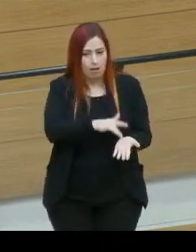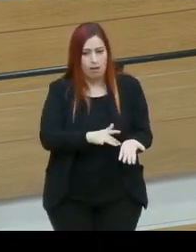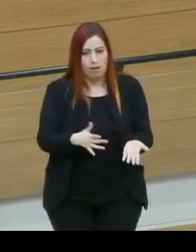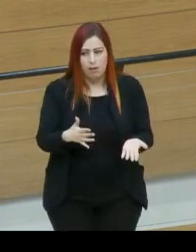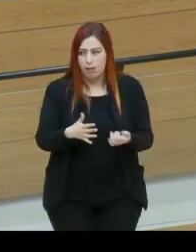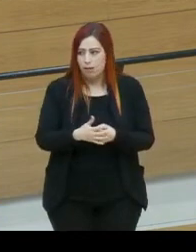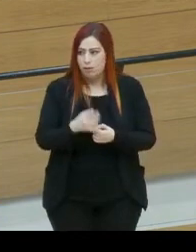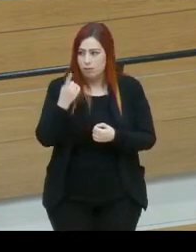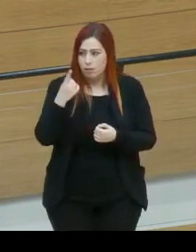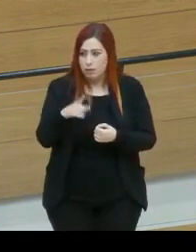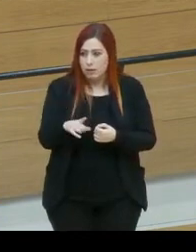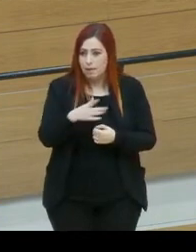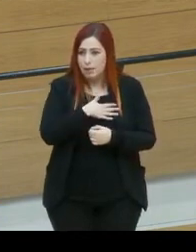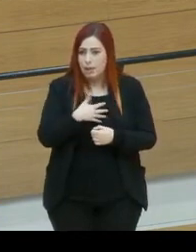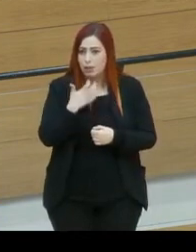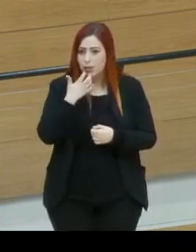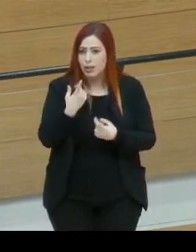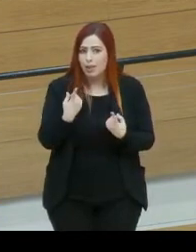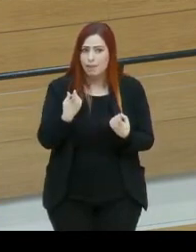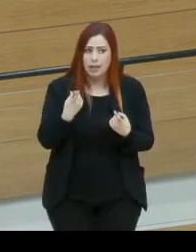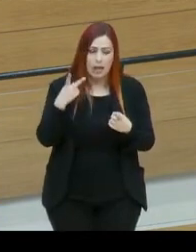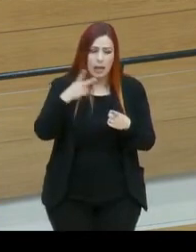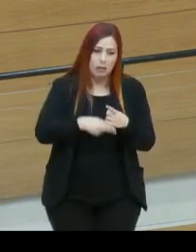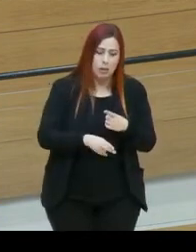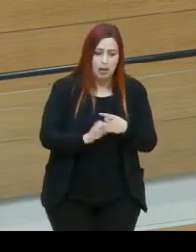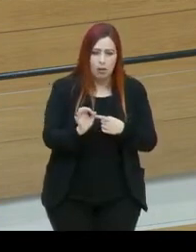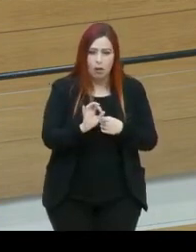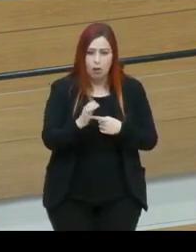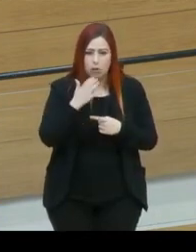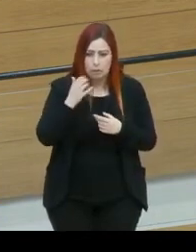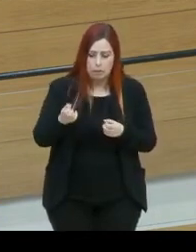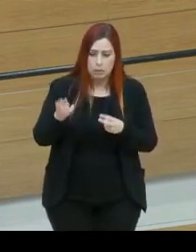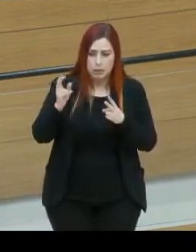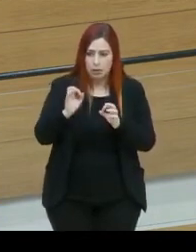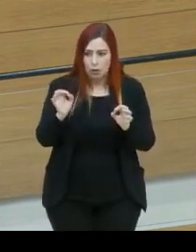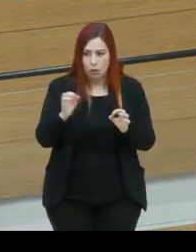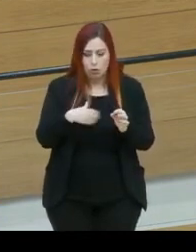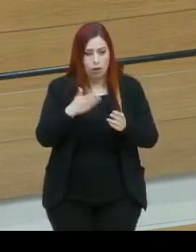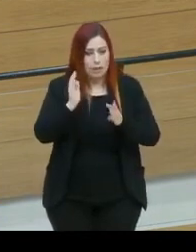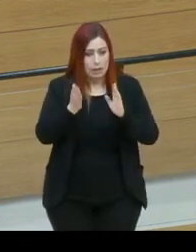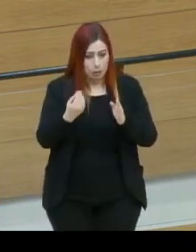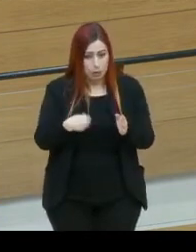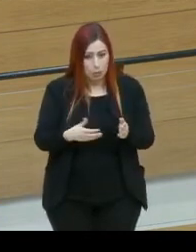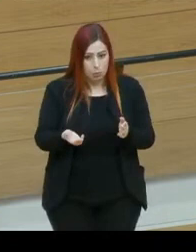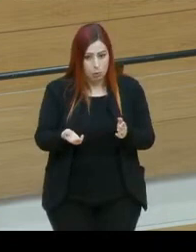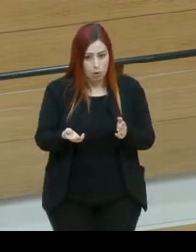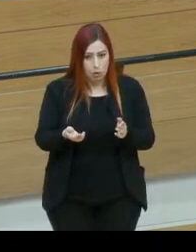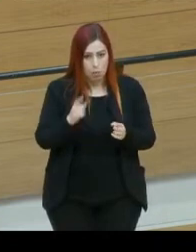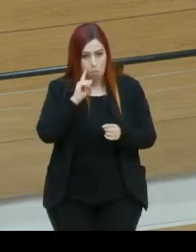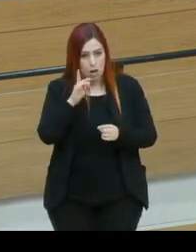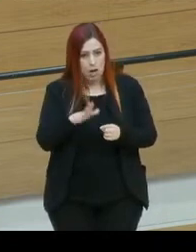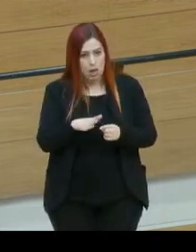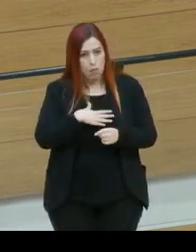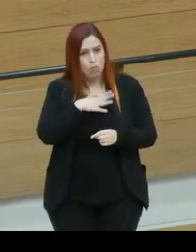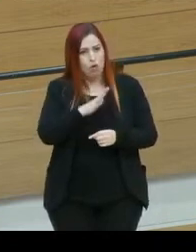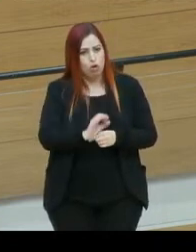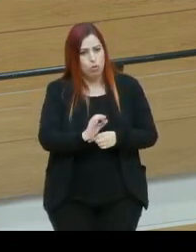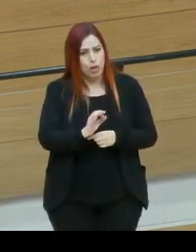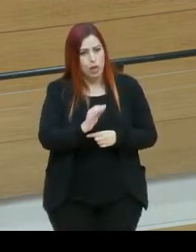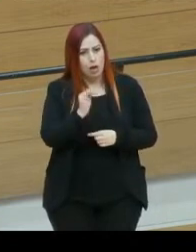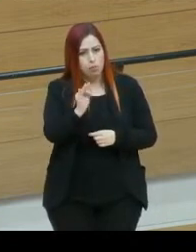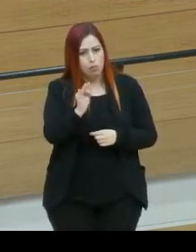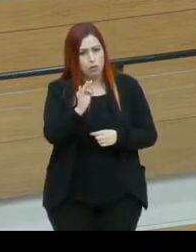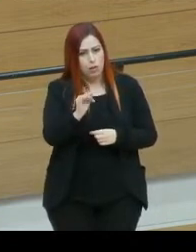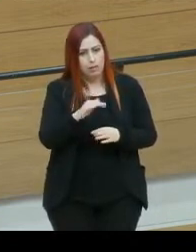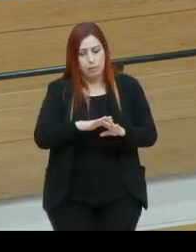muy bien si limitarlo o si permitirlo. Entonces este tratamiento pues se ve como una muy buena posibilidad, pero